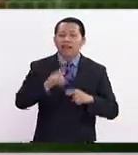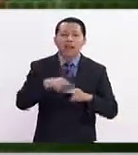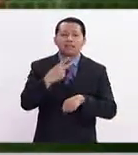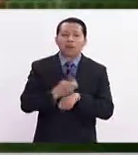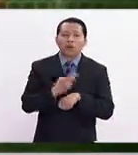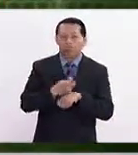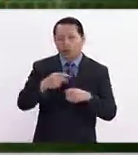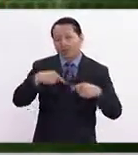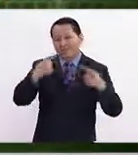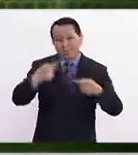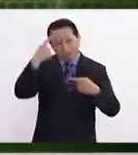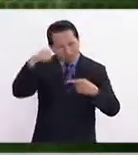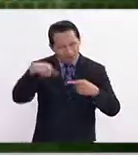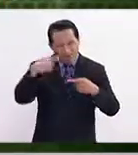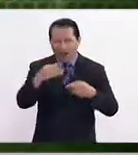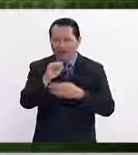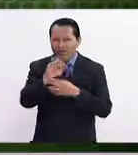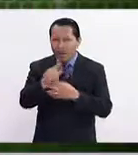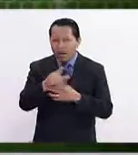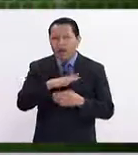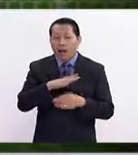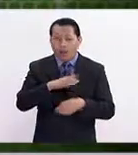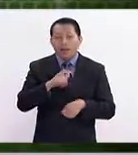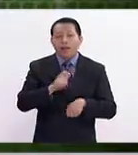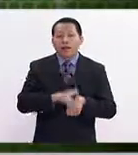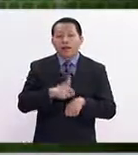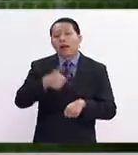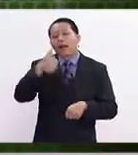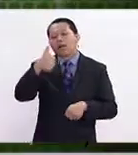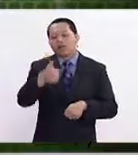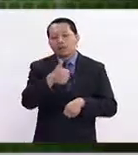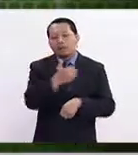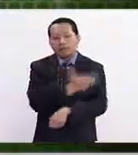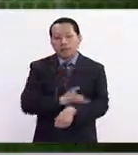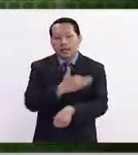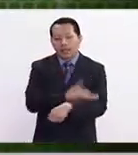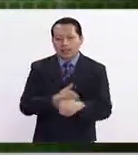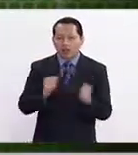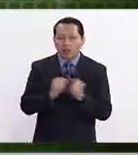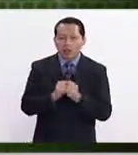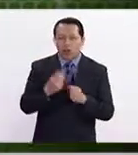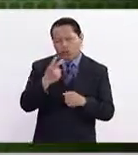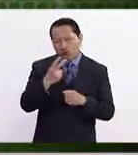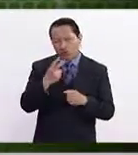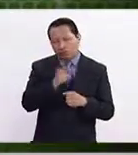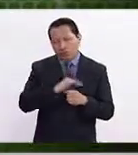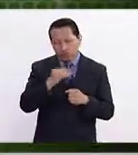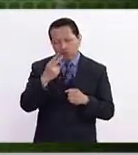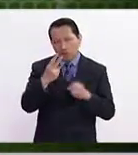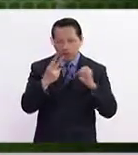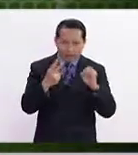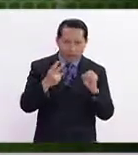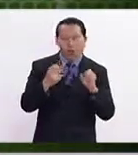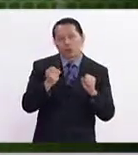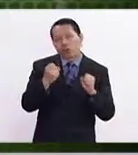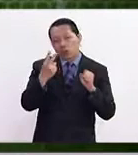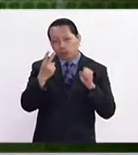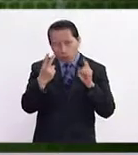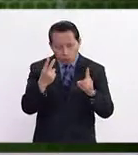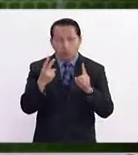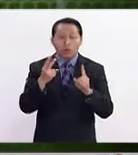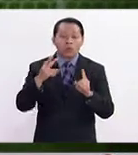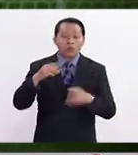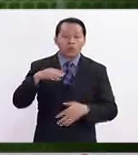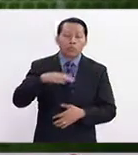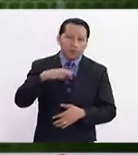finalista de este torneo a partir de las 18 horas 3 de diciembre. Con dos goles, ganando 2-0 o 2-1, la monarquía se